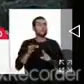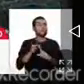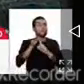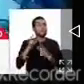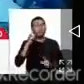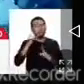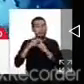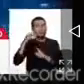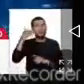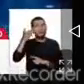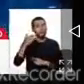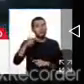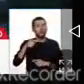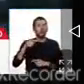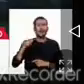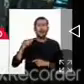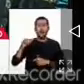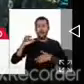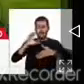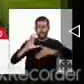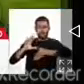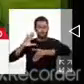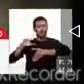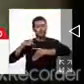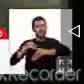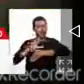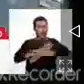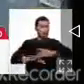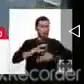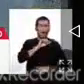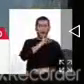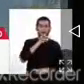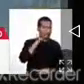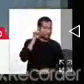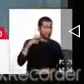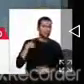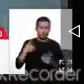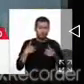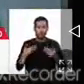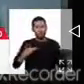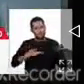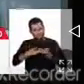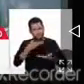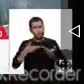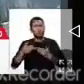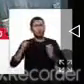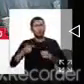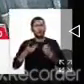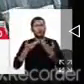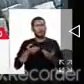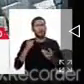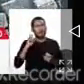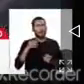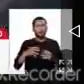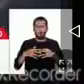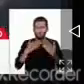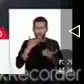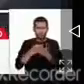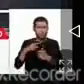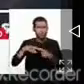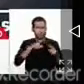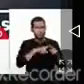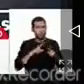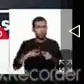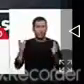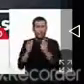de cara a la región Asia-Pacífico. Hemos establecido disciplinas comerciales que brindan beneficios para las MIPYMES,